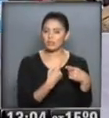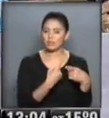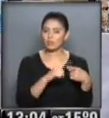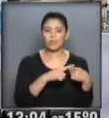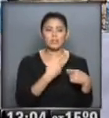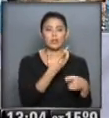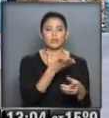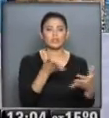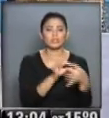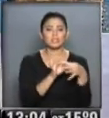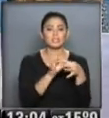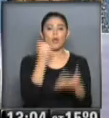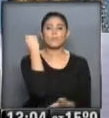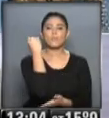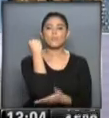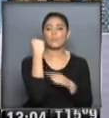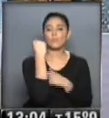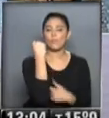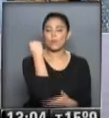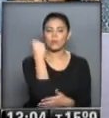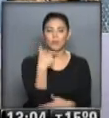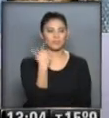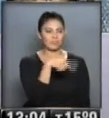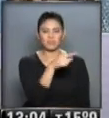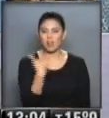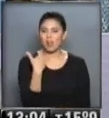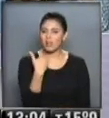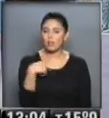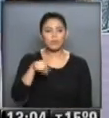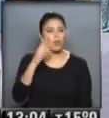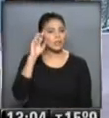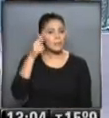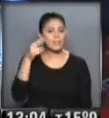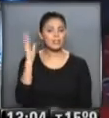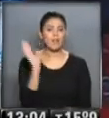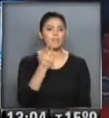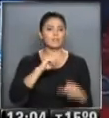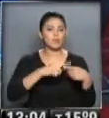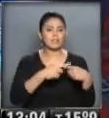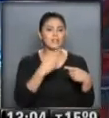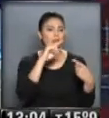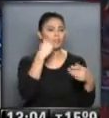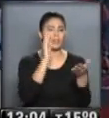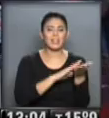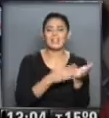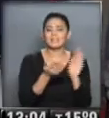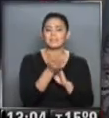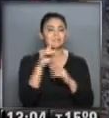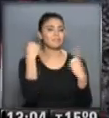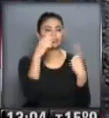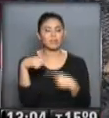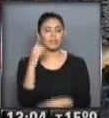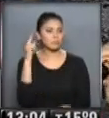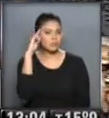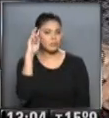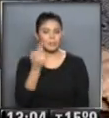son empleados del poder económico, porque nosotros respetamos todas las posiciones políticas, de derecha a izquierda, absolutamente todas, porque